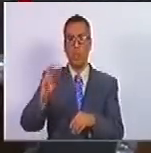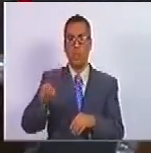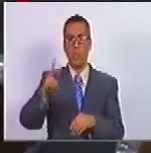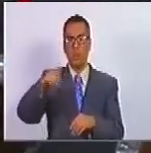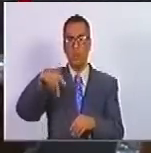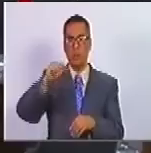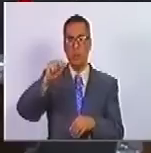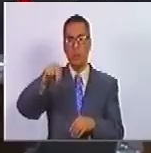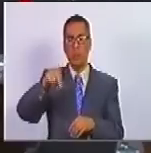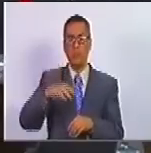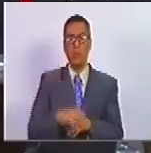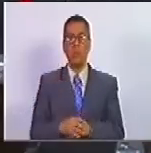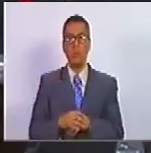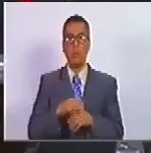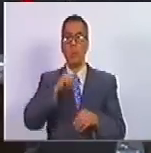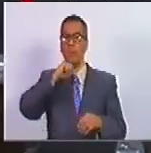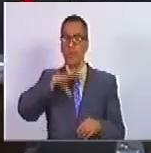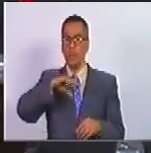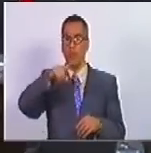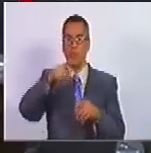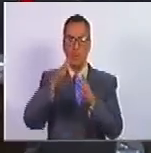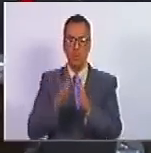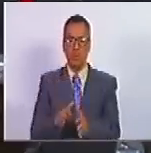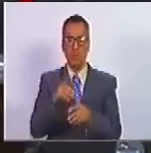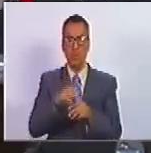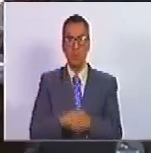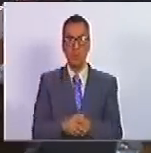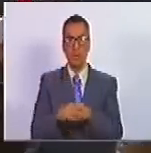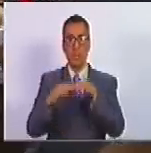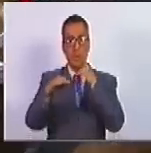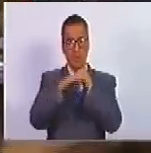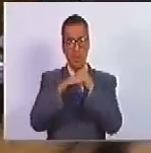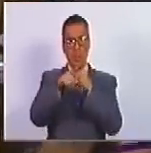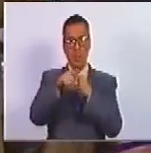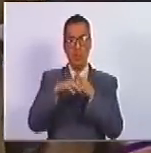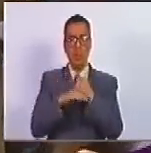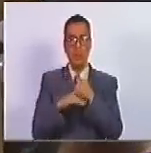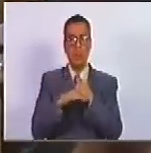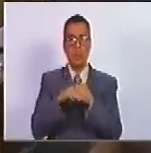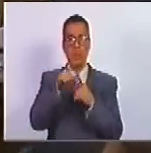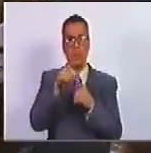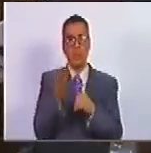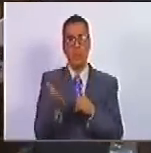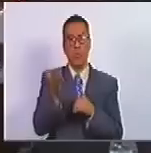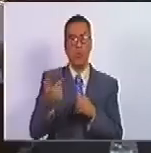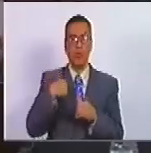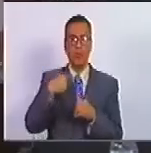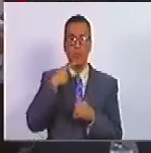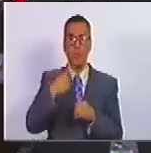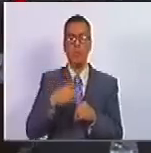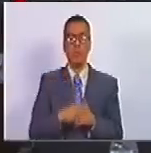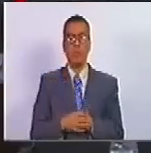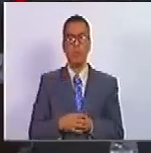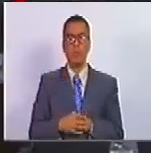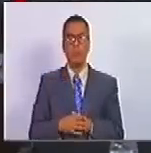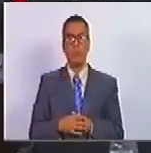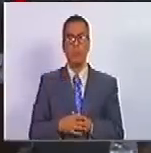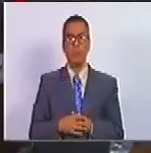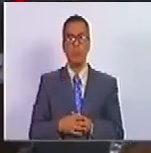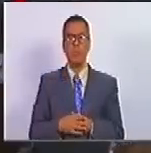Eduardo Piñate, historiador. Igualmente, Es importante destacar